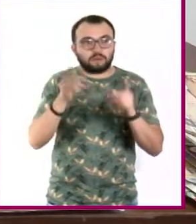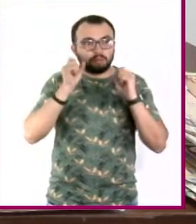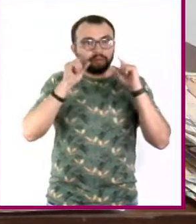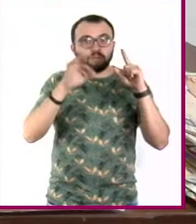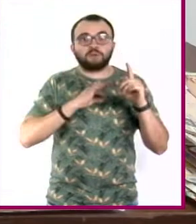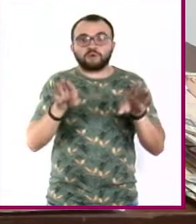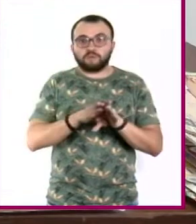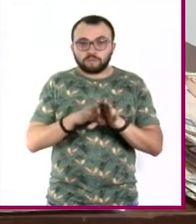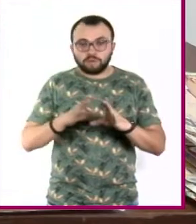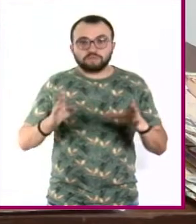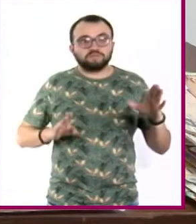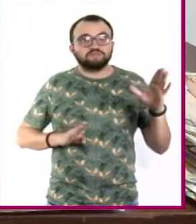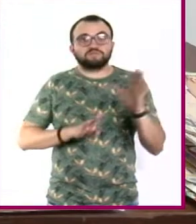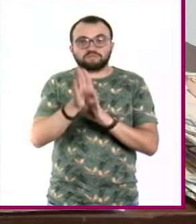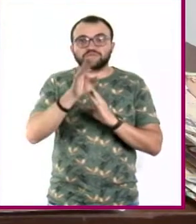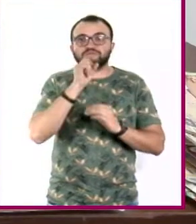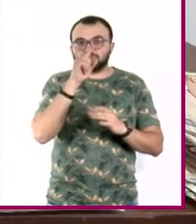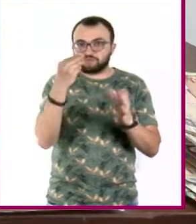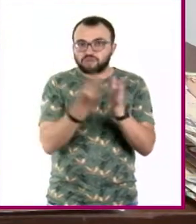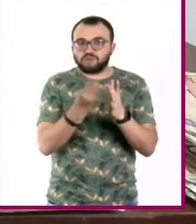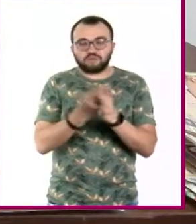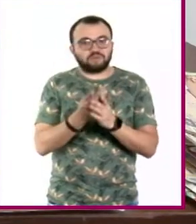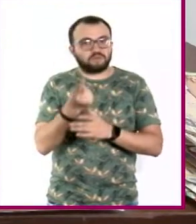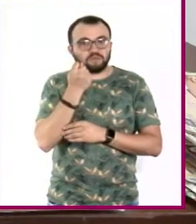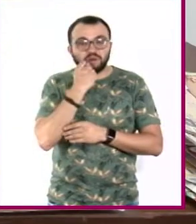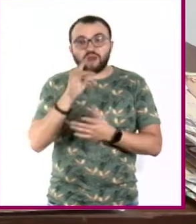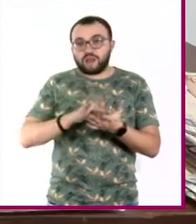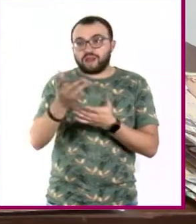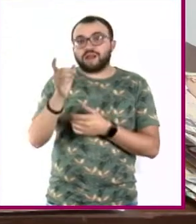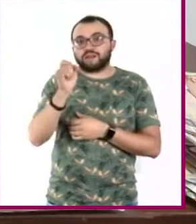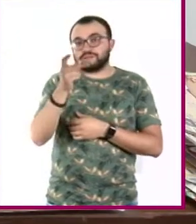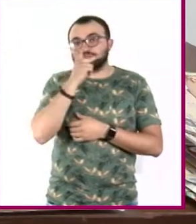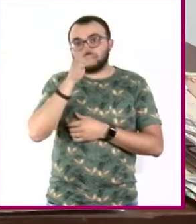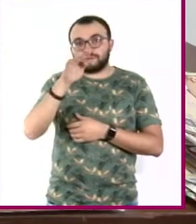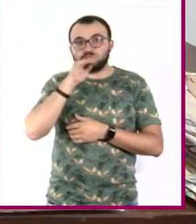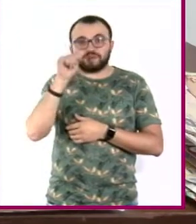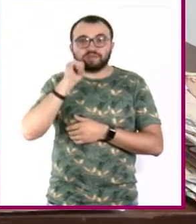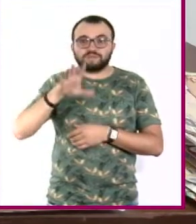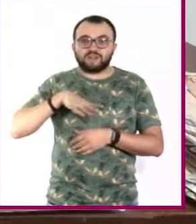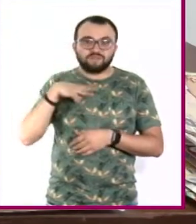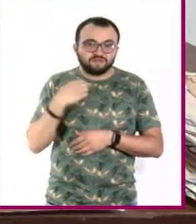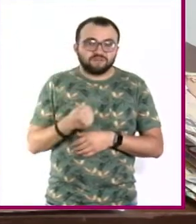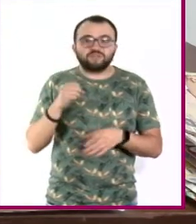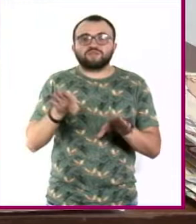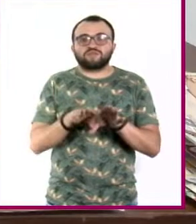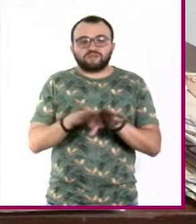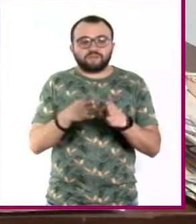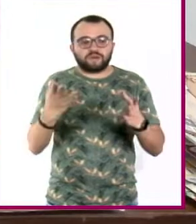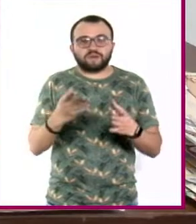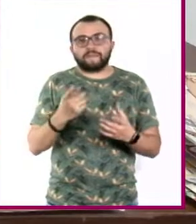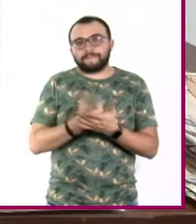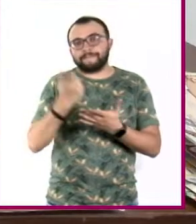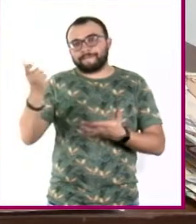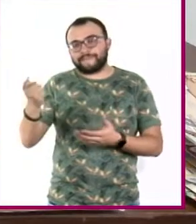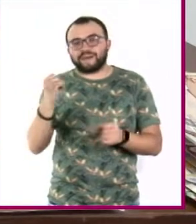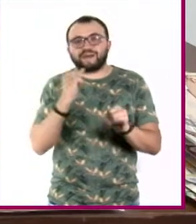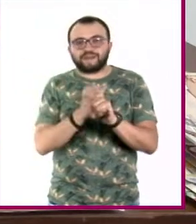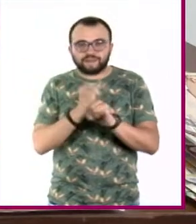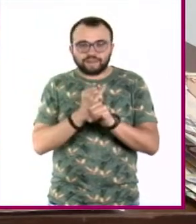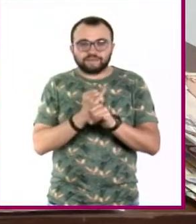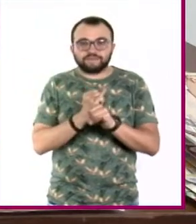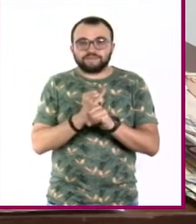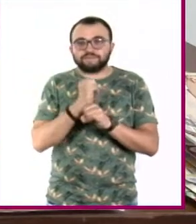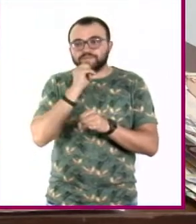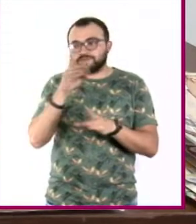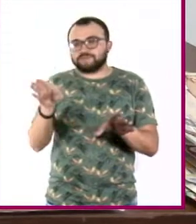adelante sus cursos contra viento y marea, gracias a que sus papás hicieron un esfuerzo para pagar la conexión a Internet, supervisados por